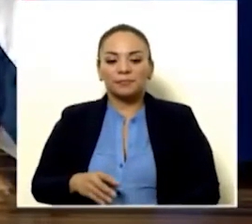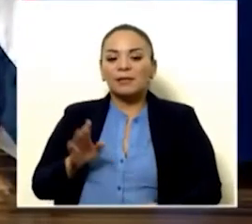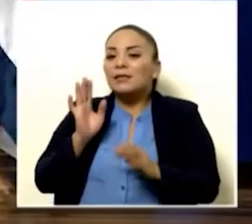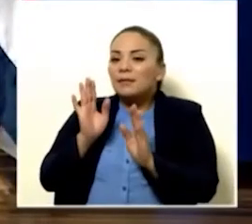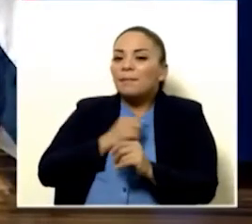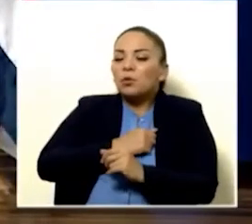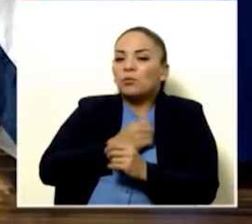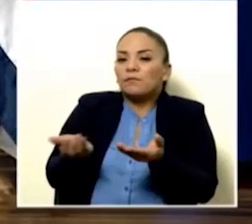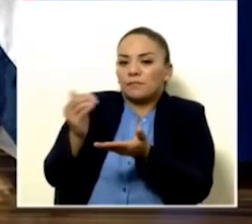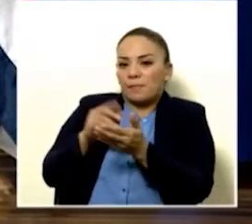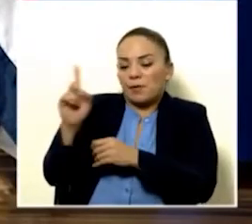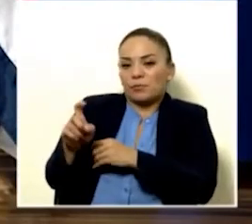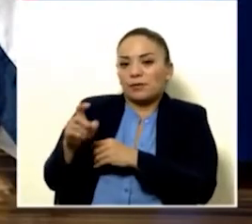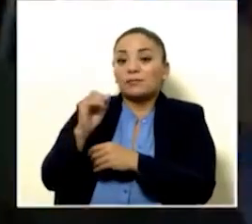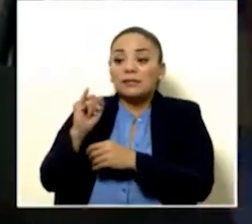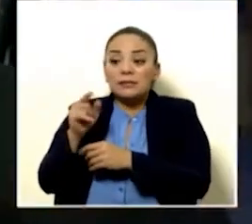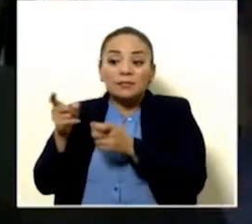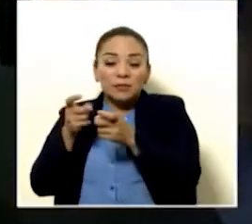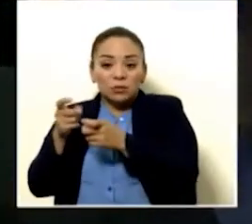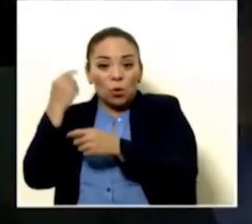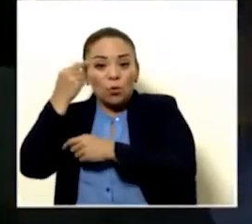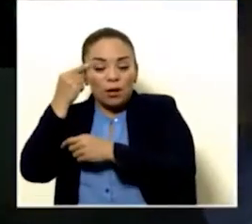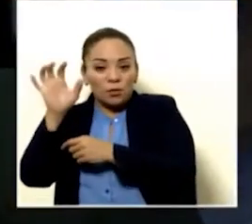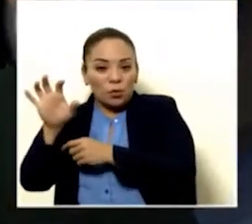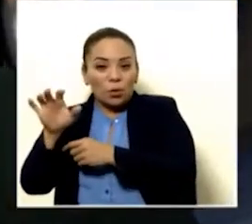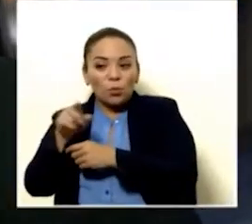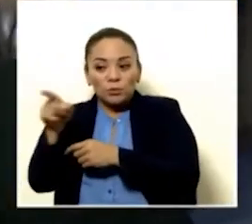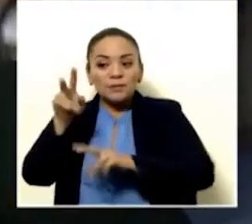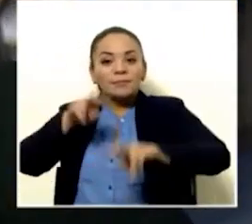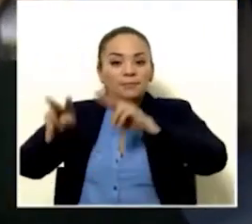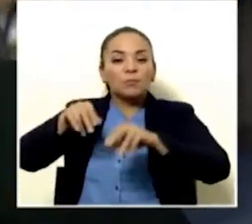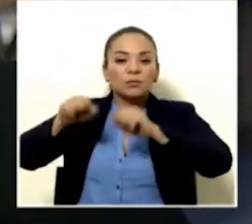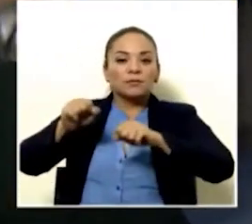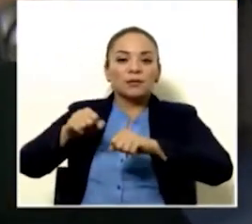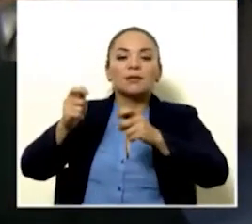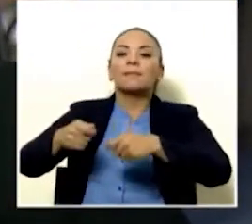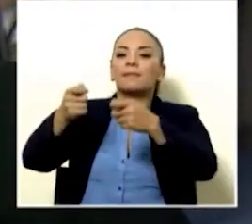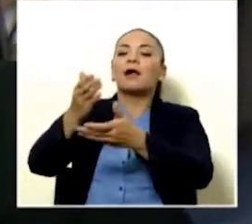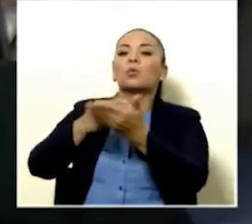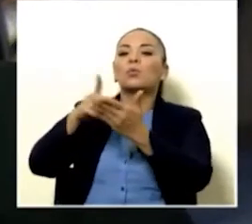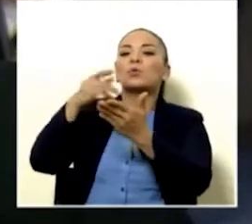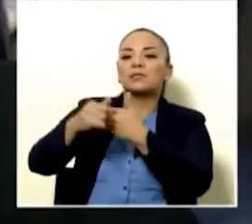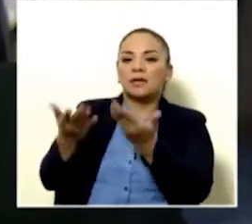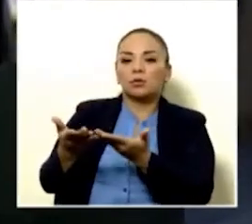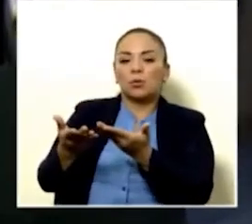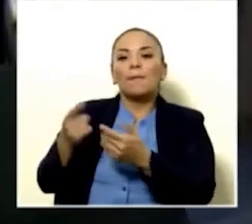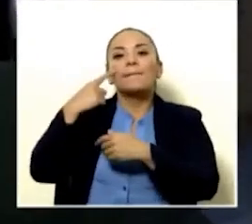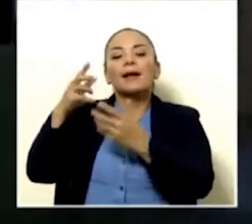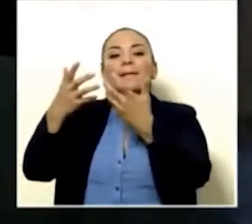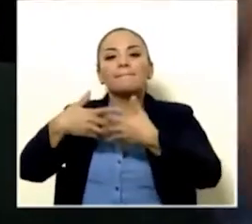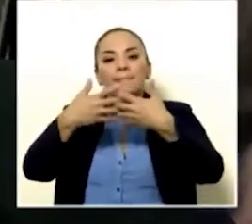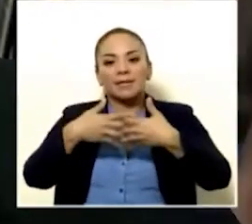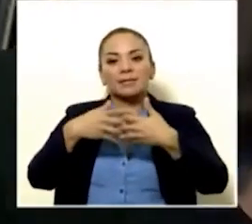sería si la administración, el gobierno propiamente estaría valorando la posibilidad de presentar algún plan, algún proyecto para que estas empresas